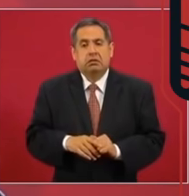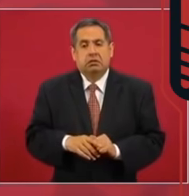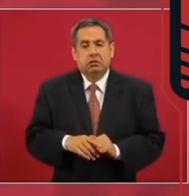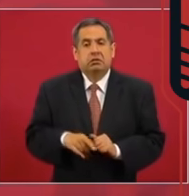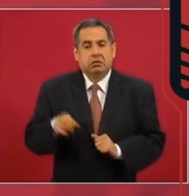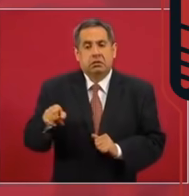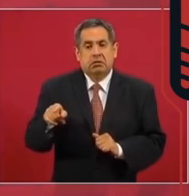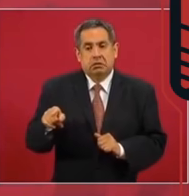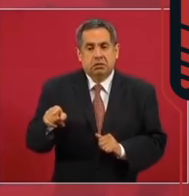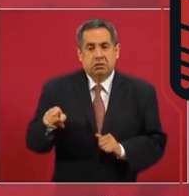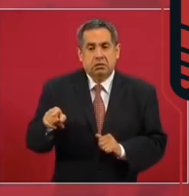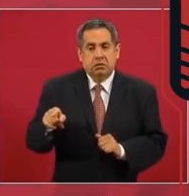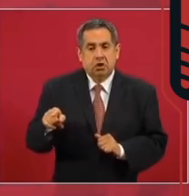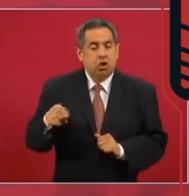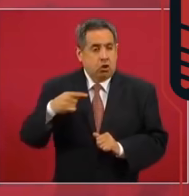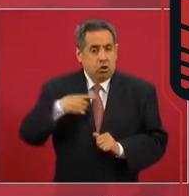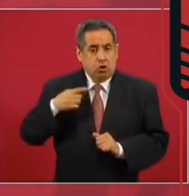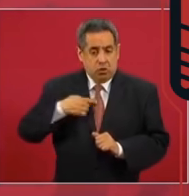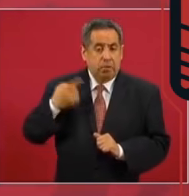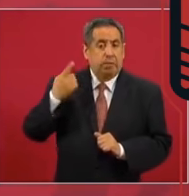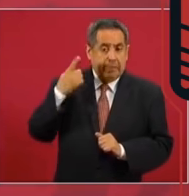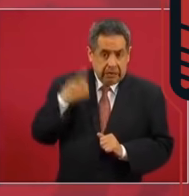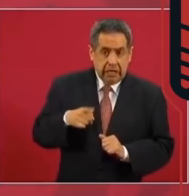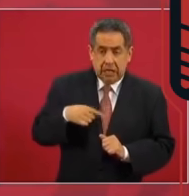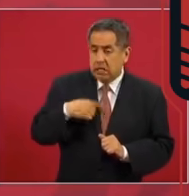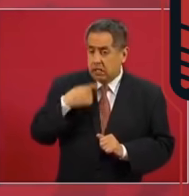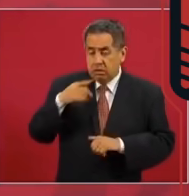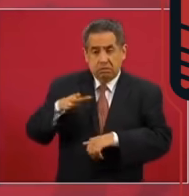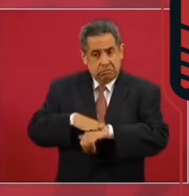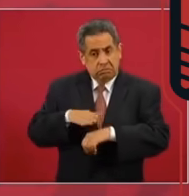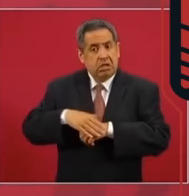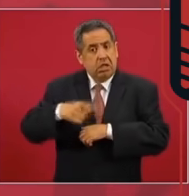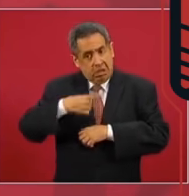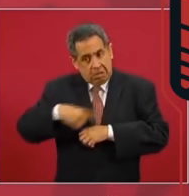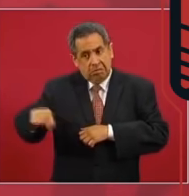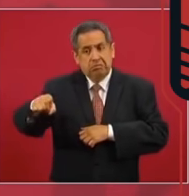sí di instrucciones para que